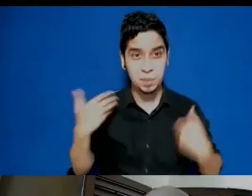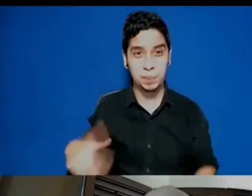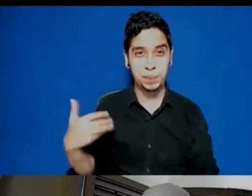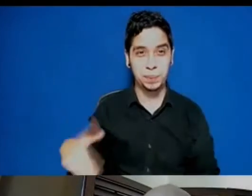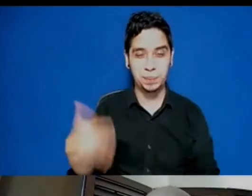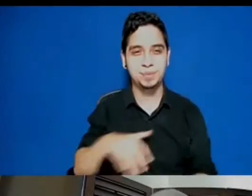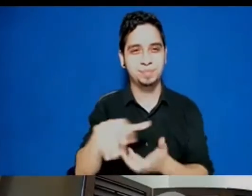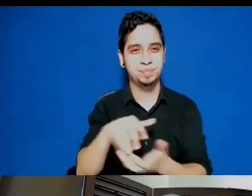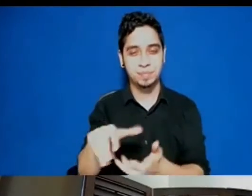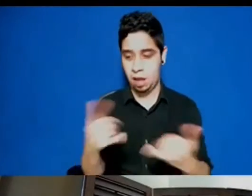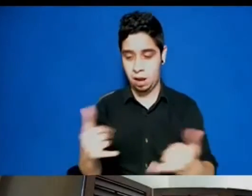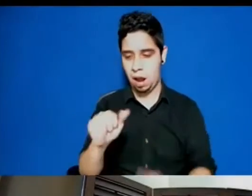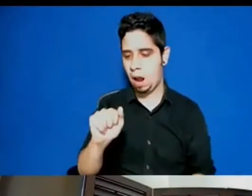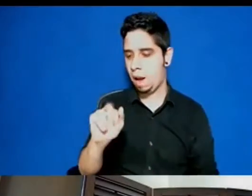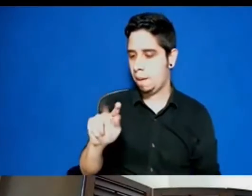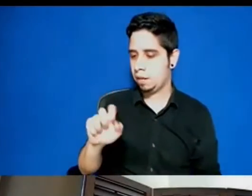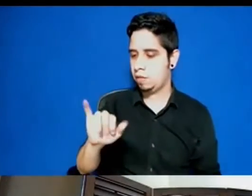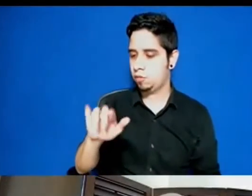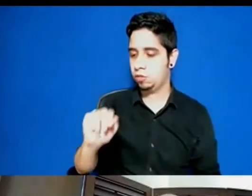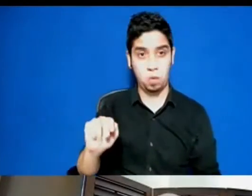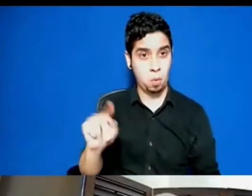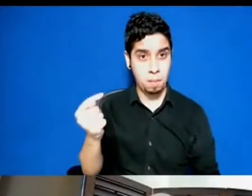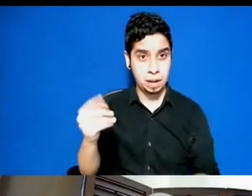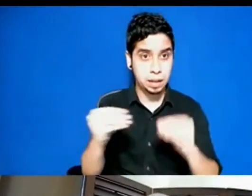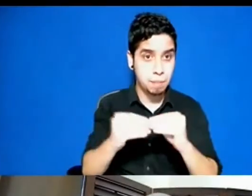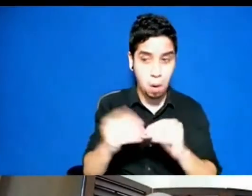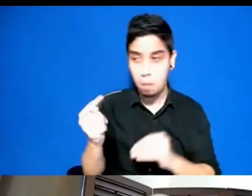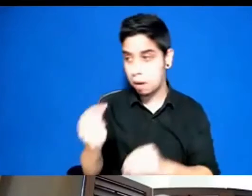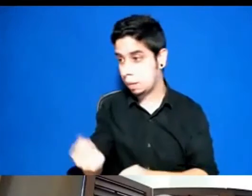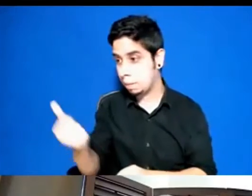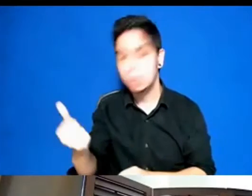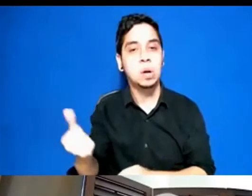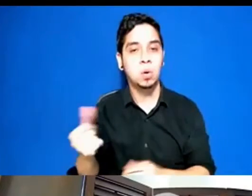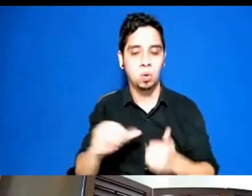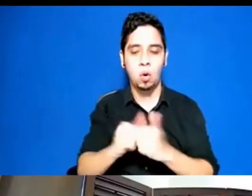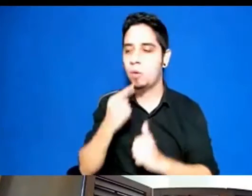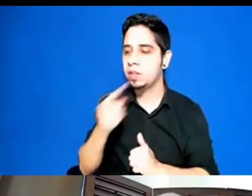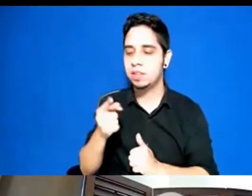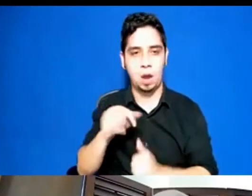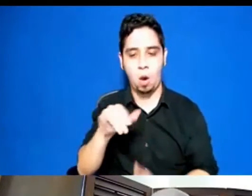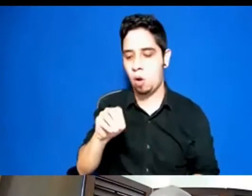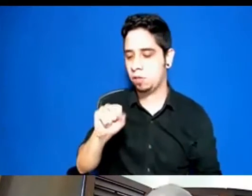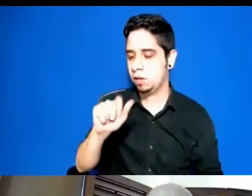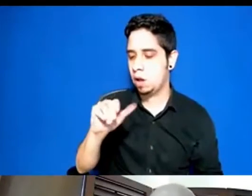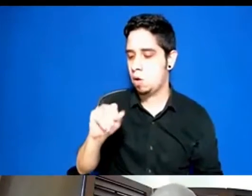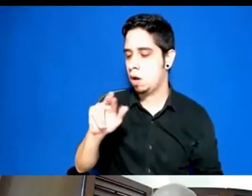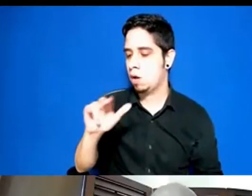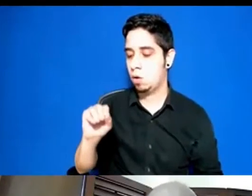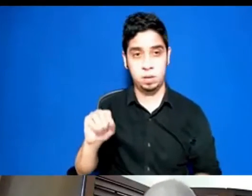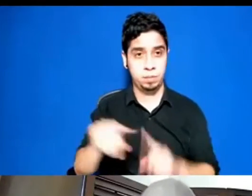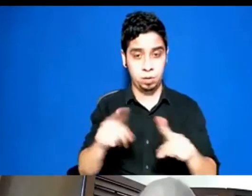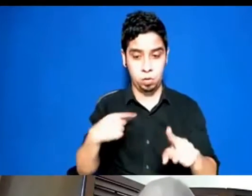¿eh? Arte Fusión, un martes más, un martes menos, como dice José Lo Arroyo, pero no importa, aquí estamos, como todos los martes, ¿verdad? A las 6 de la